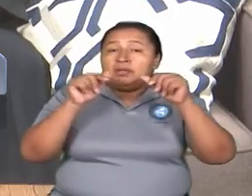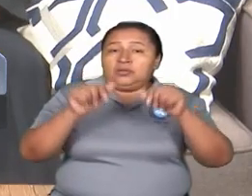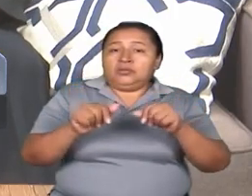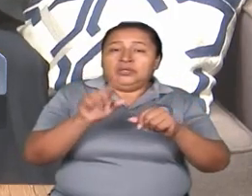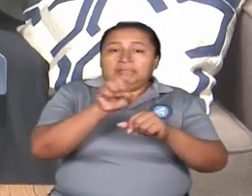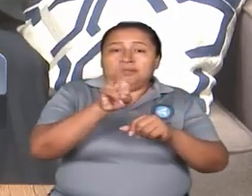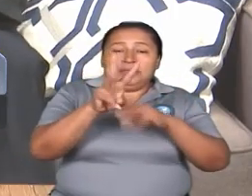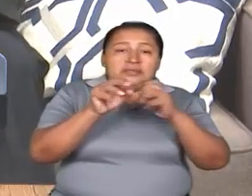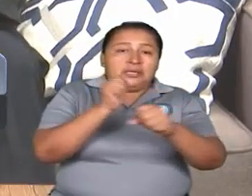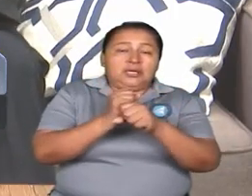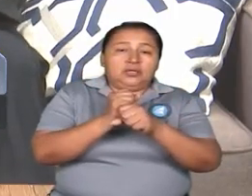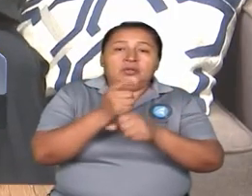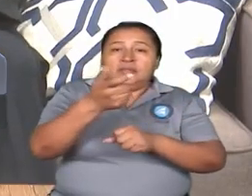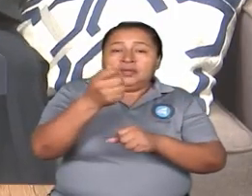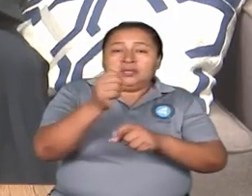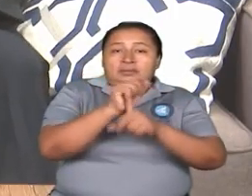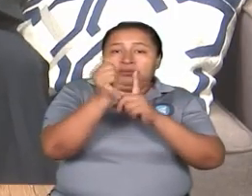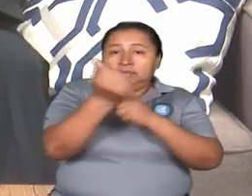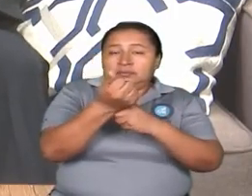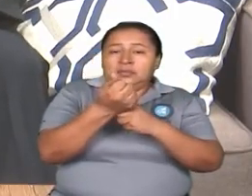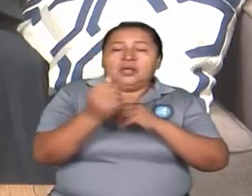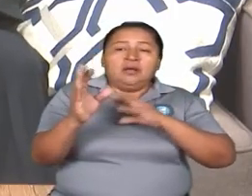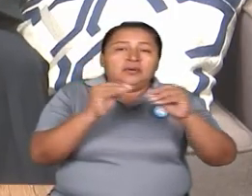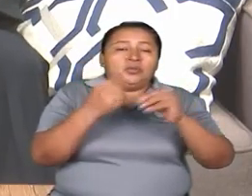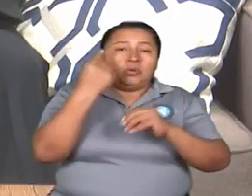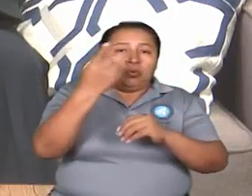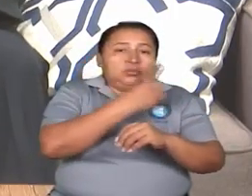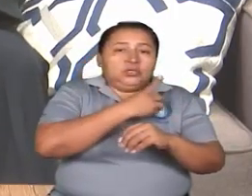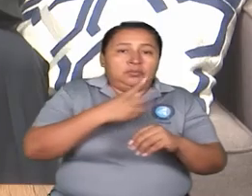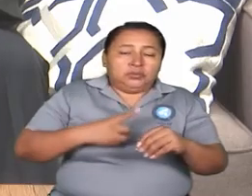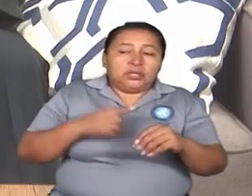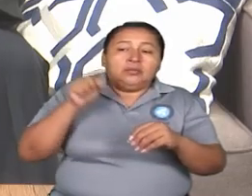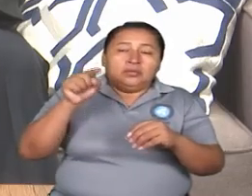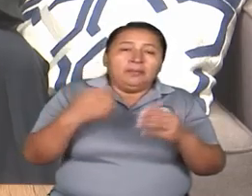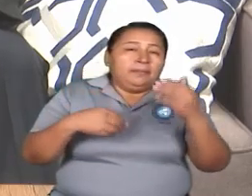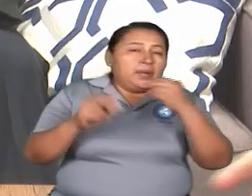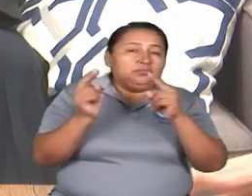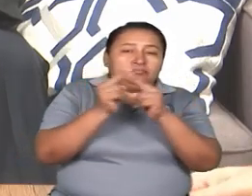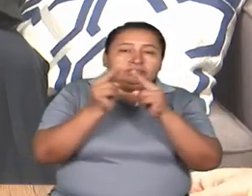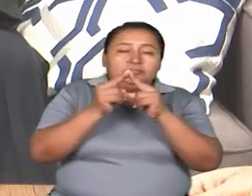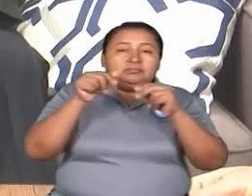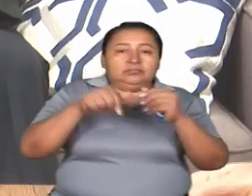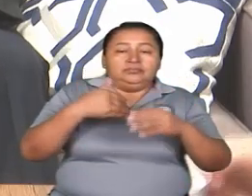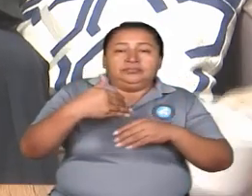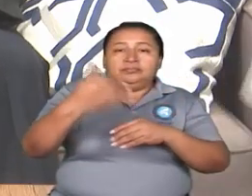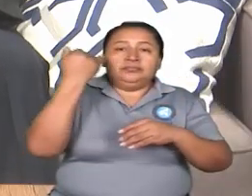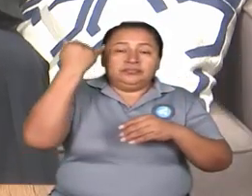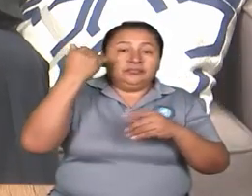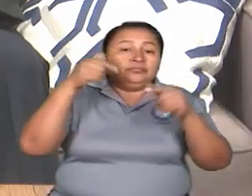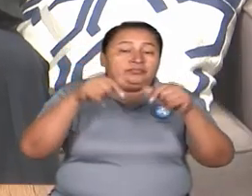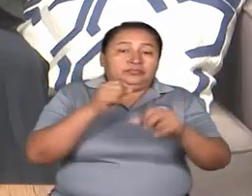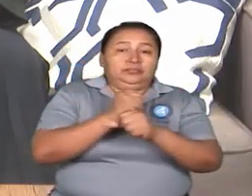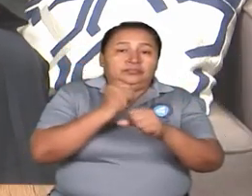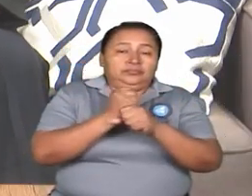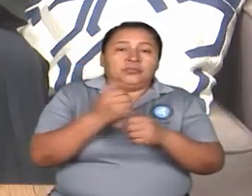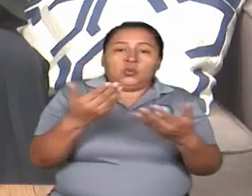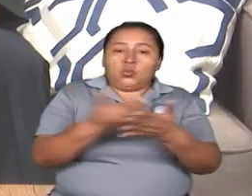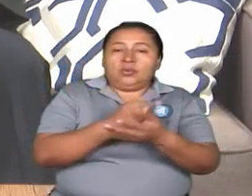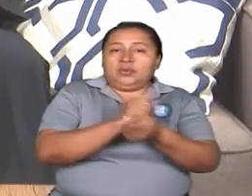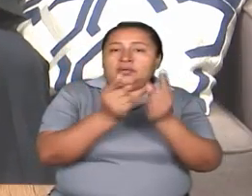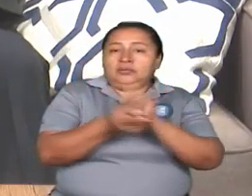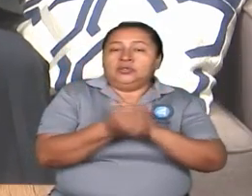13 años del canal parlamentario, conversando con uno de los diputados que estuvieron más involucrados en este proceso de creación y actualización, no